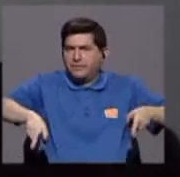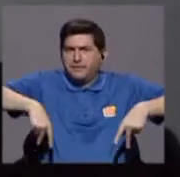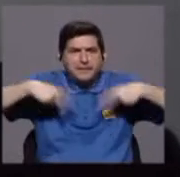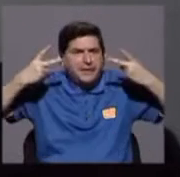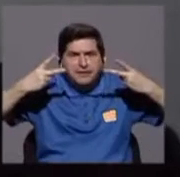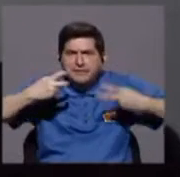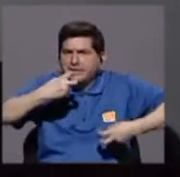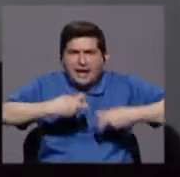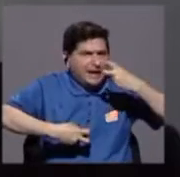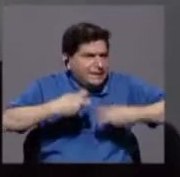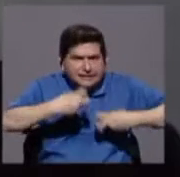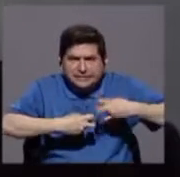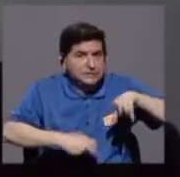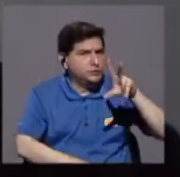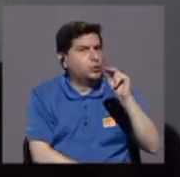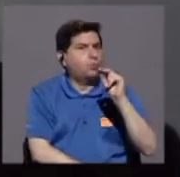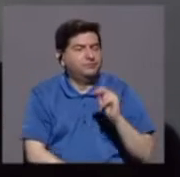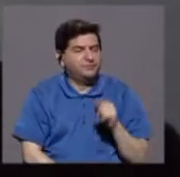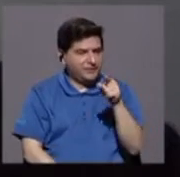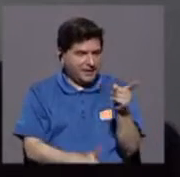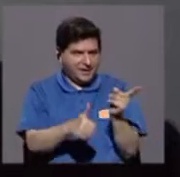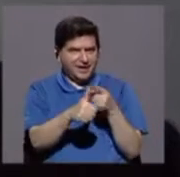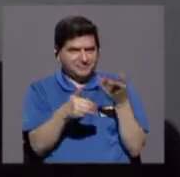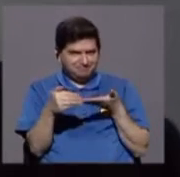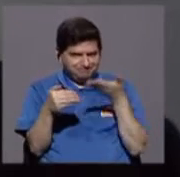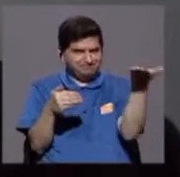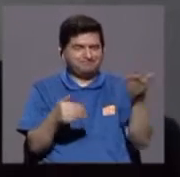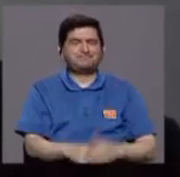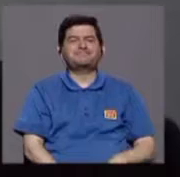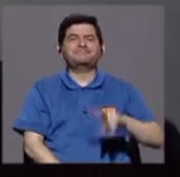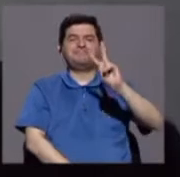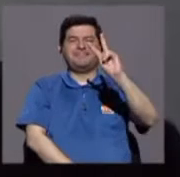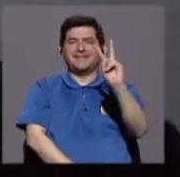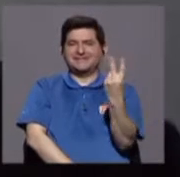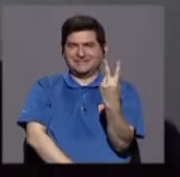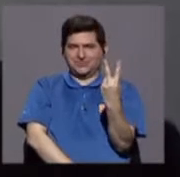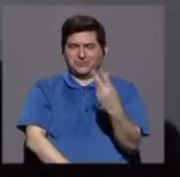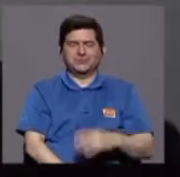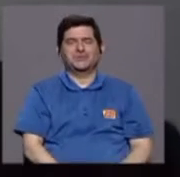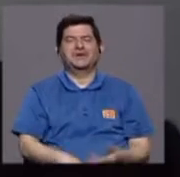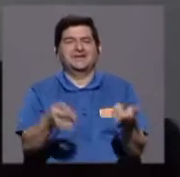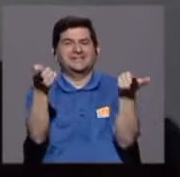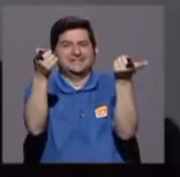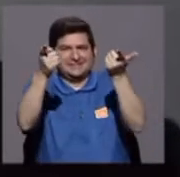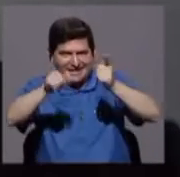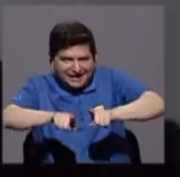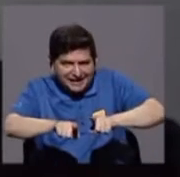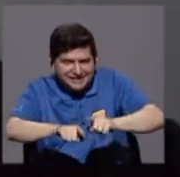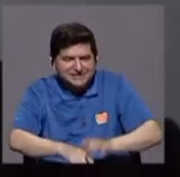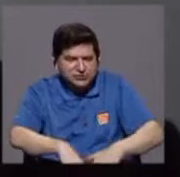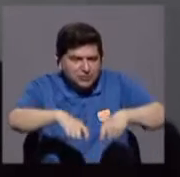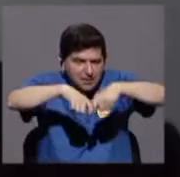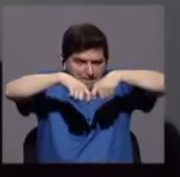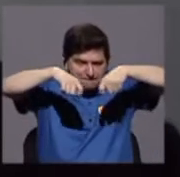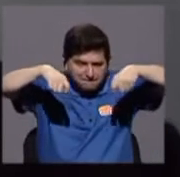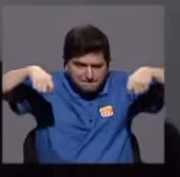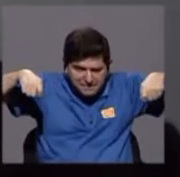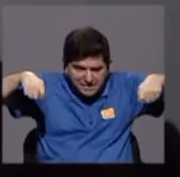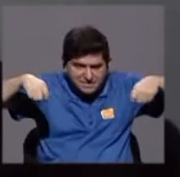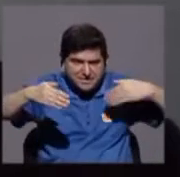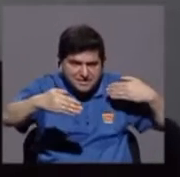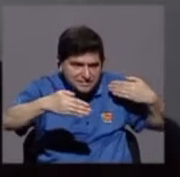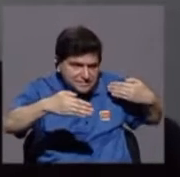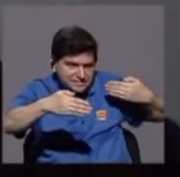esta crisis. Y entonces ahí tenemos un primer elemento. Y un segundo elemento tiene que ver con el hecho de que medimos un poco más